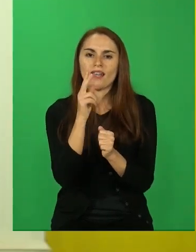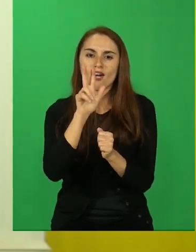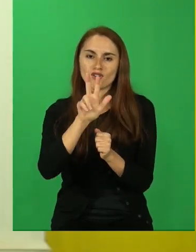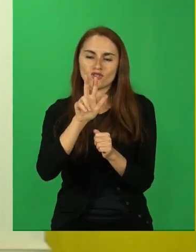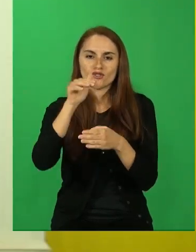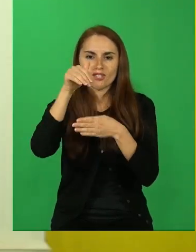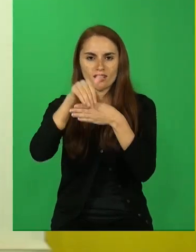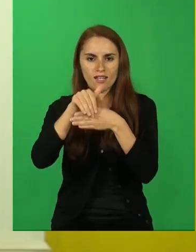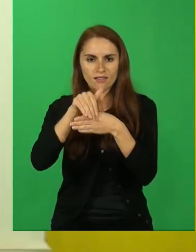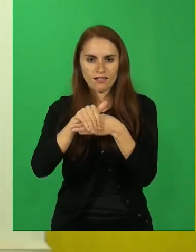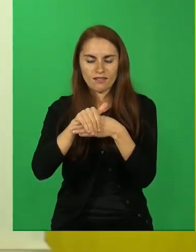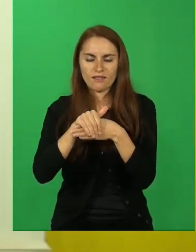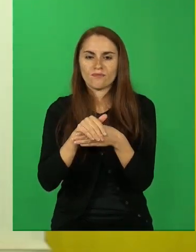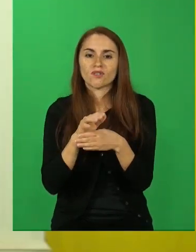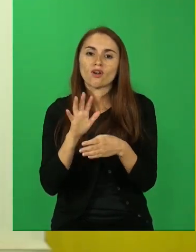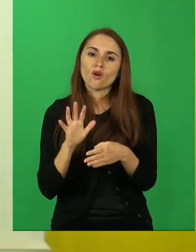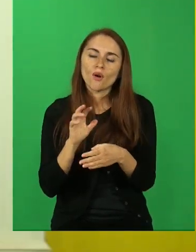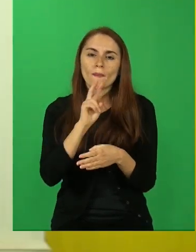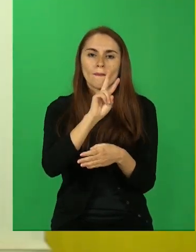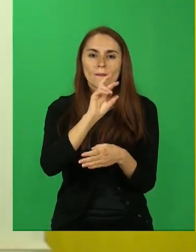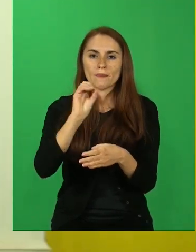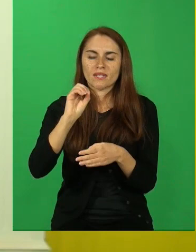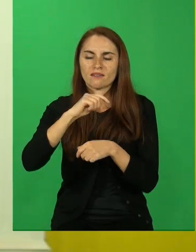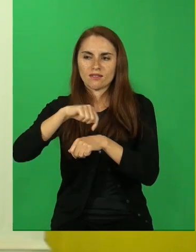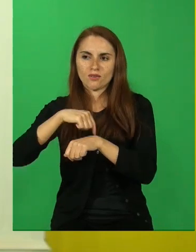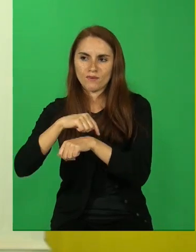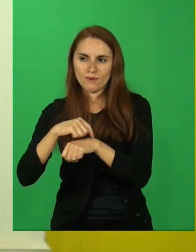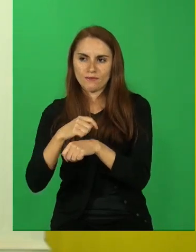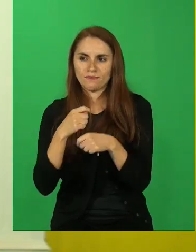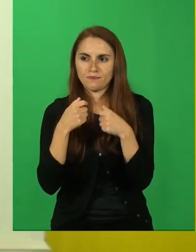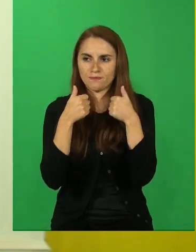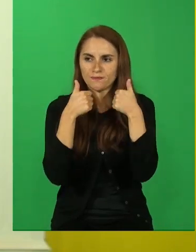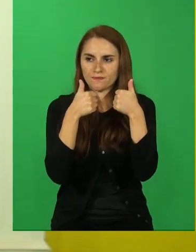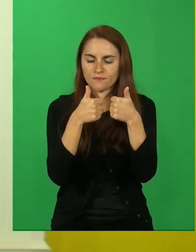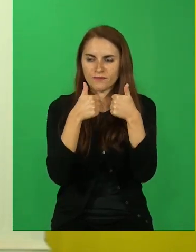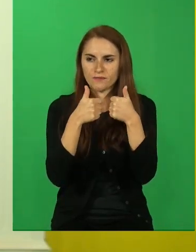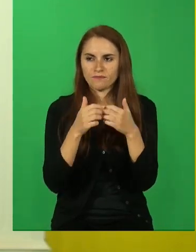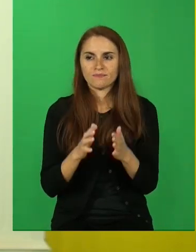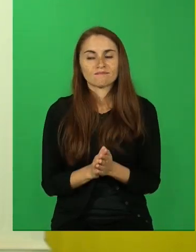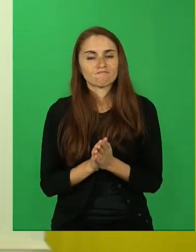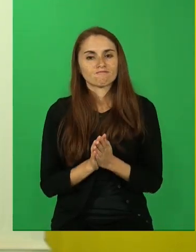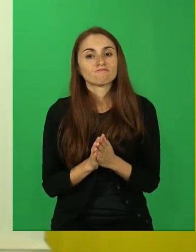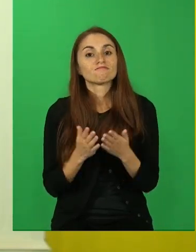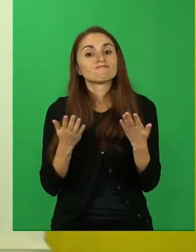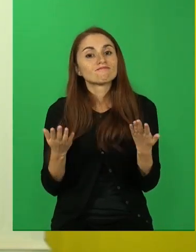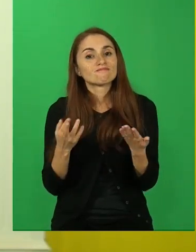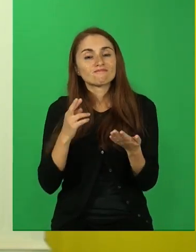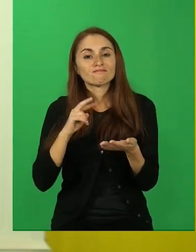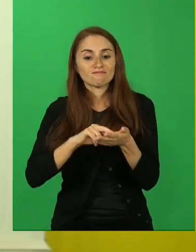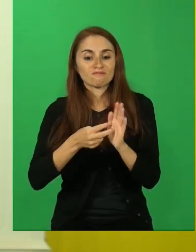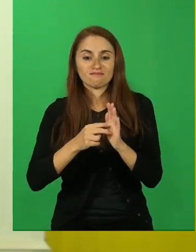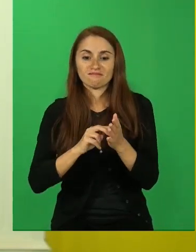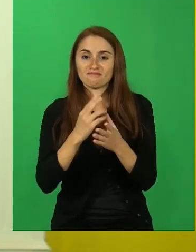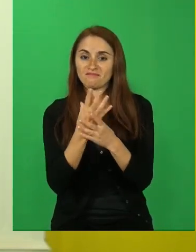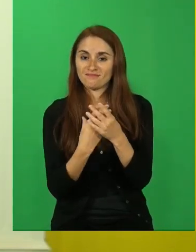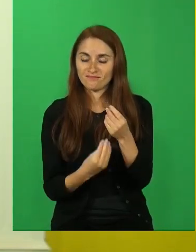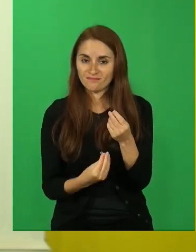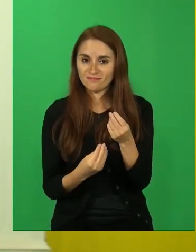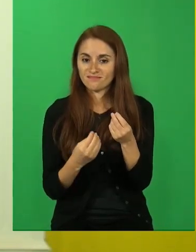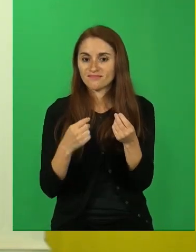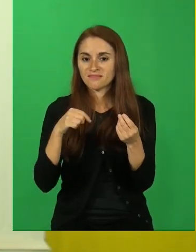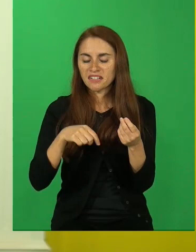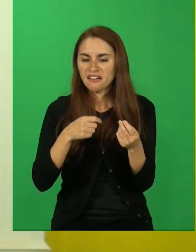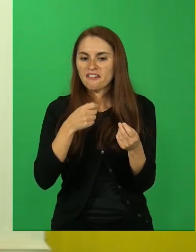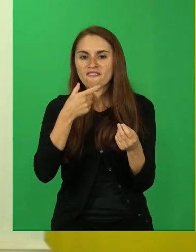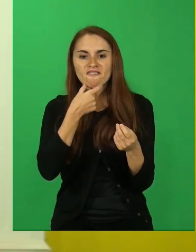de la tarde o 20 horas. Muy bien. ¿Te das cuenta entonces que resolver ejercicios ahora que tengan